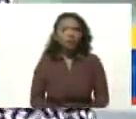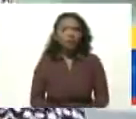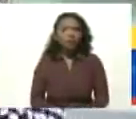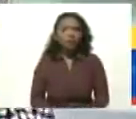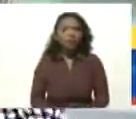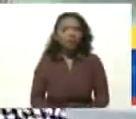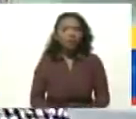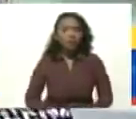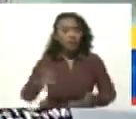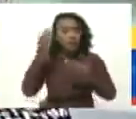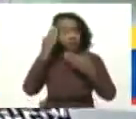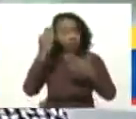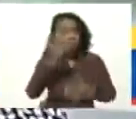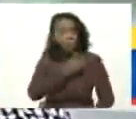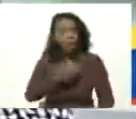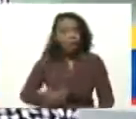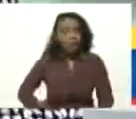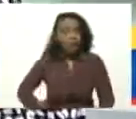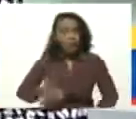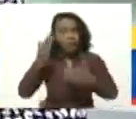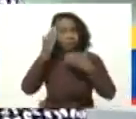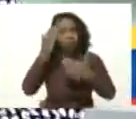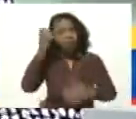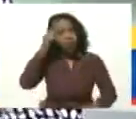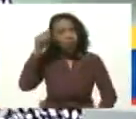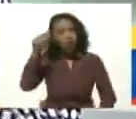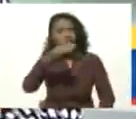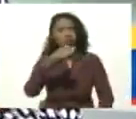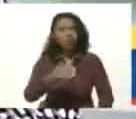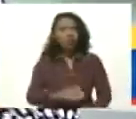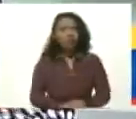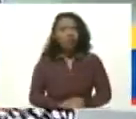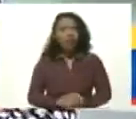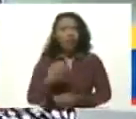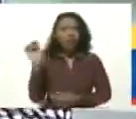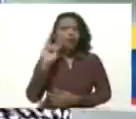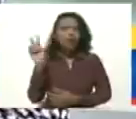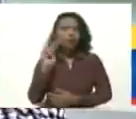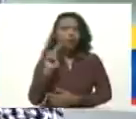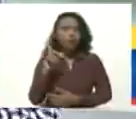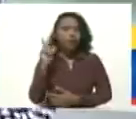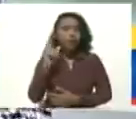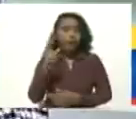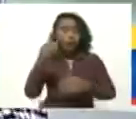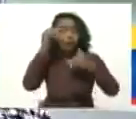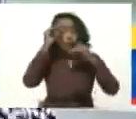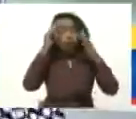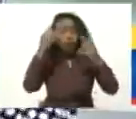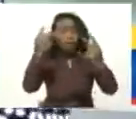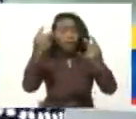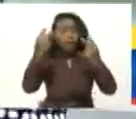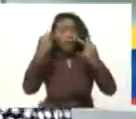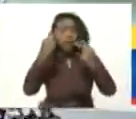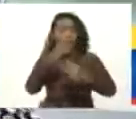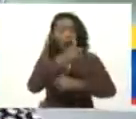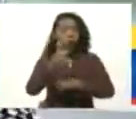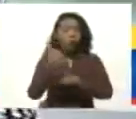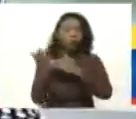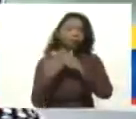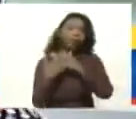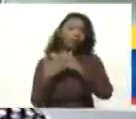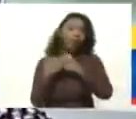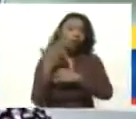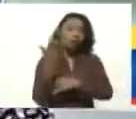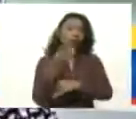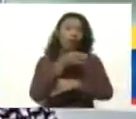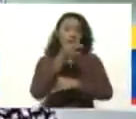Sí, saludo, presidente, saludo al pueblo de Venezuela que está muy pendiente de cada uno de los anuncios que usted en